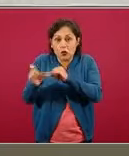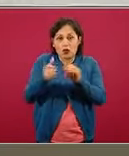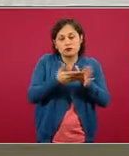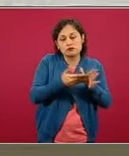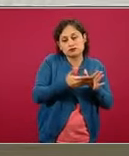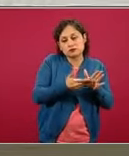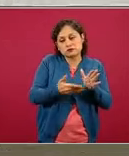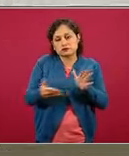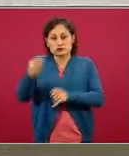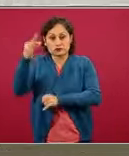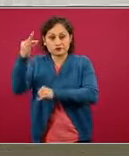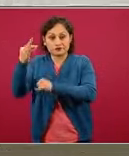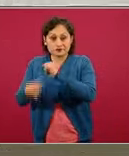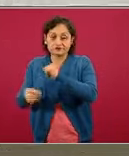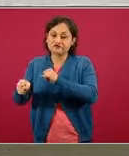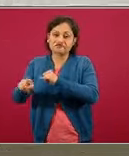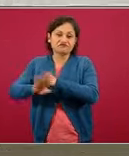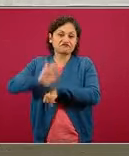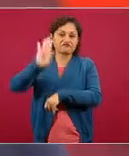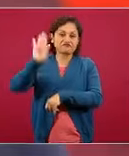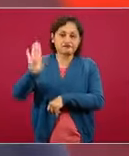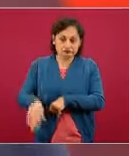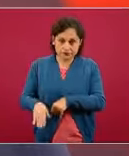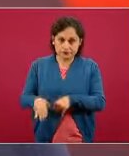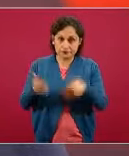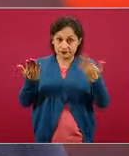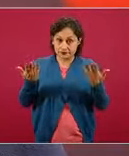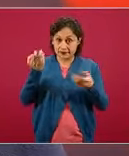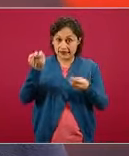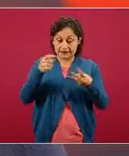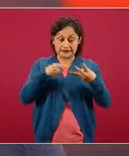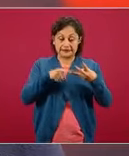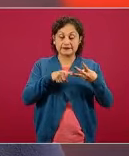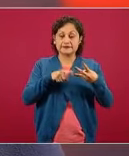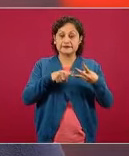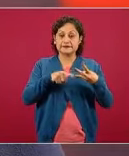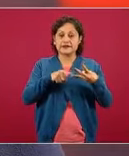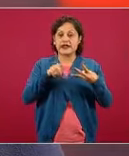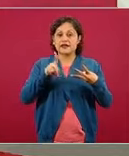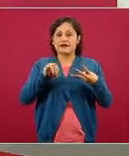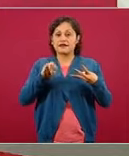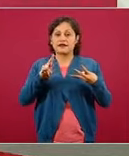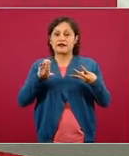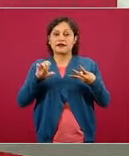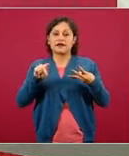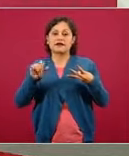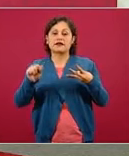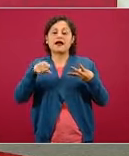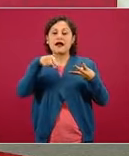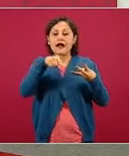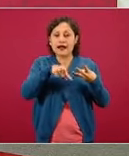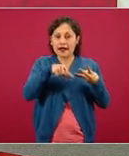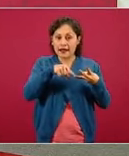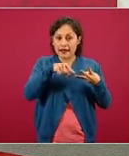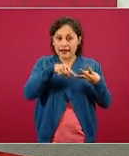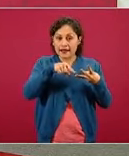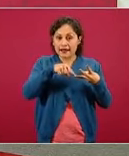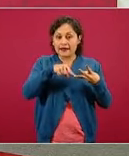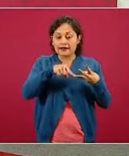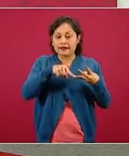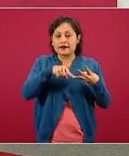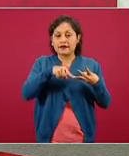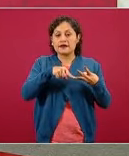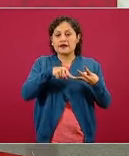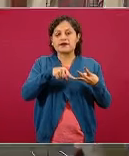que lamentablemente le quitó la vida a la persona. Por lo tanto, en esa causa directa, ahí es donde podemos tener, o en la mayoría